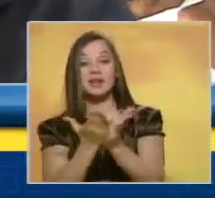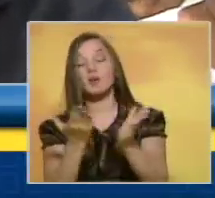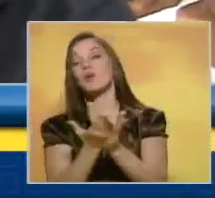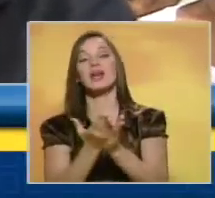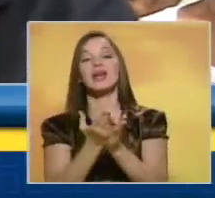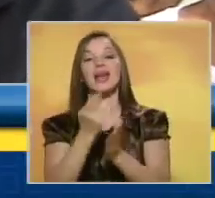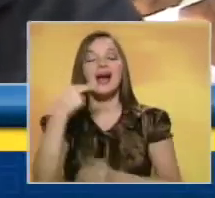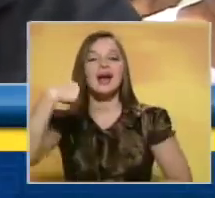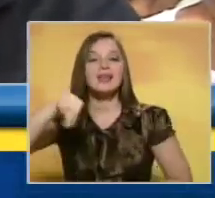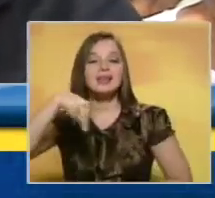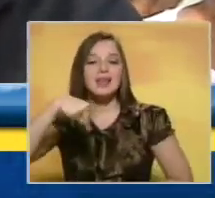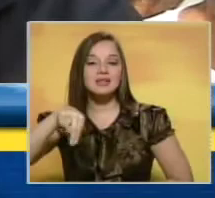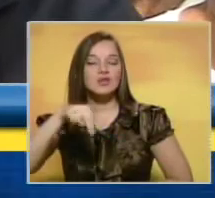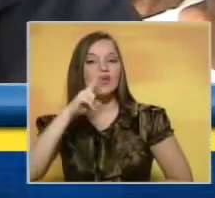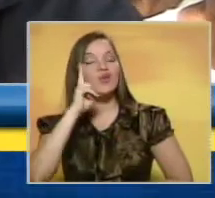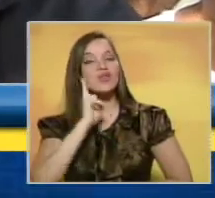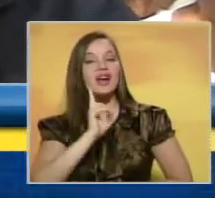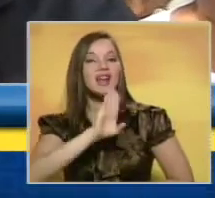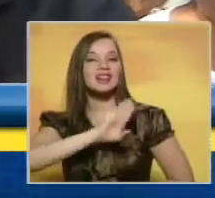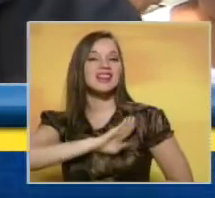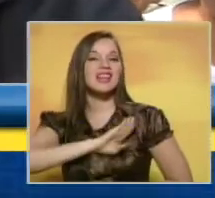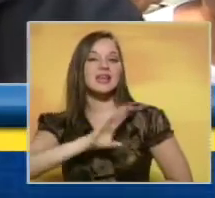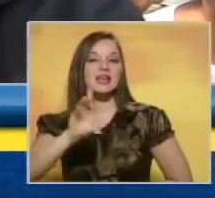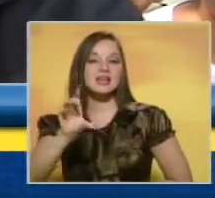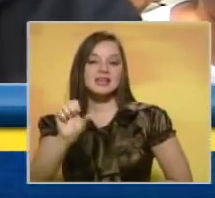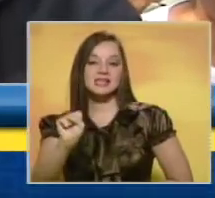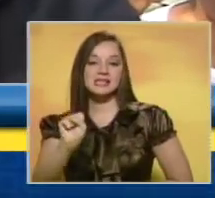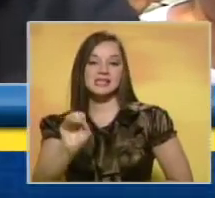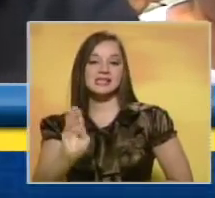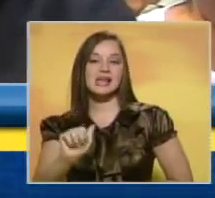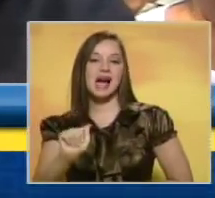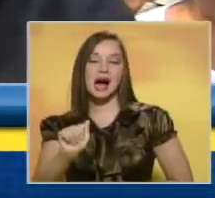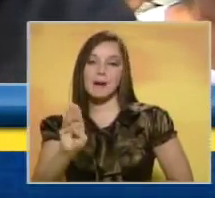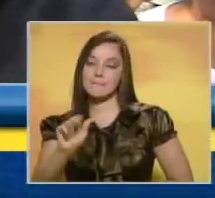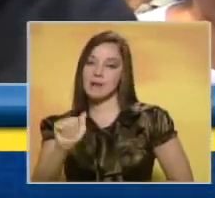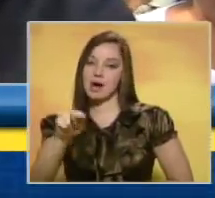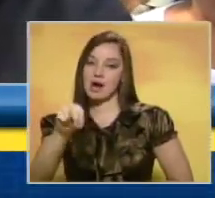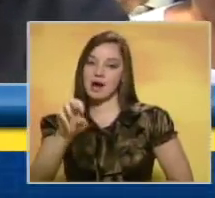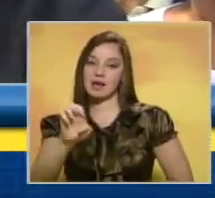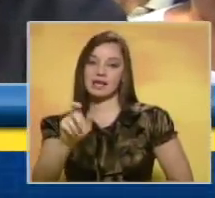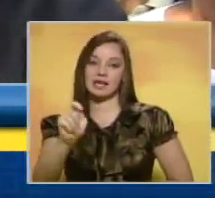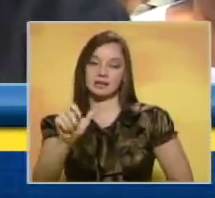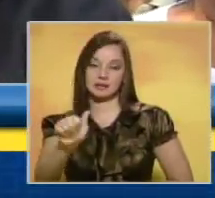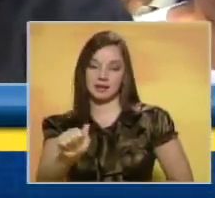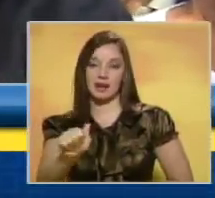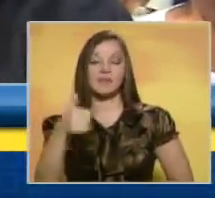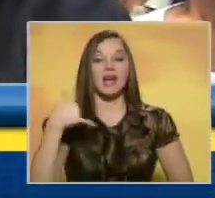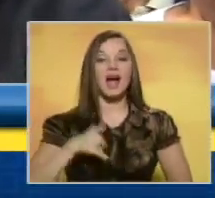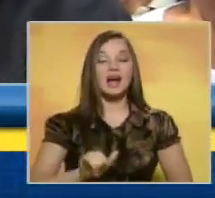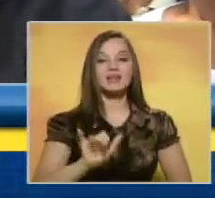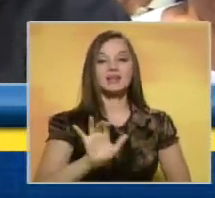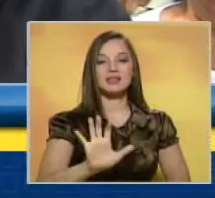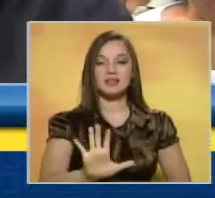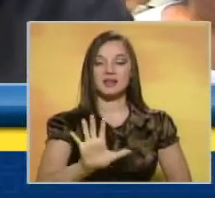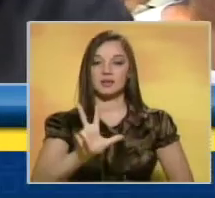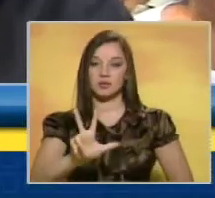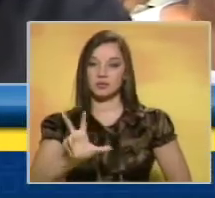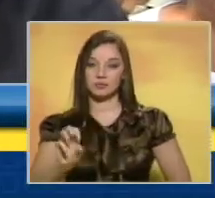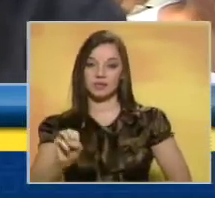Escuela Nacional de Sabaneta, señores, donde hay una matrícula de 530